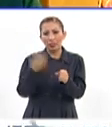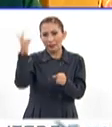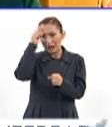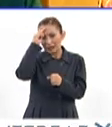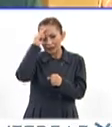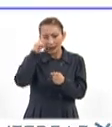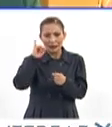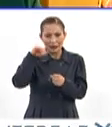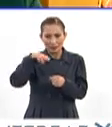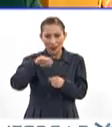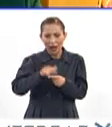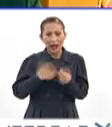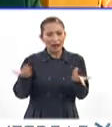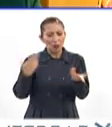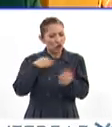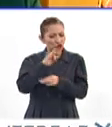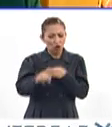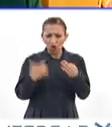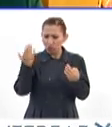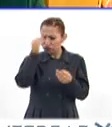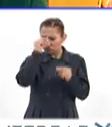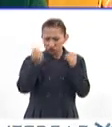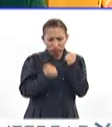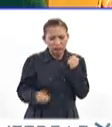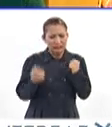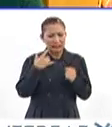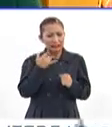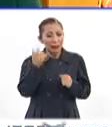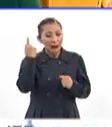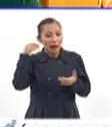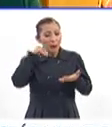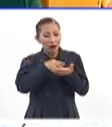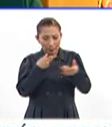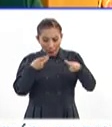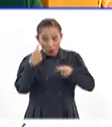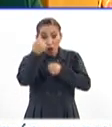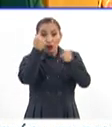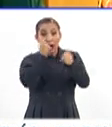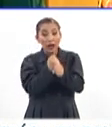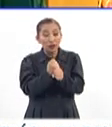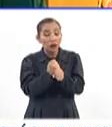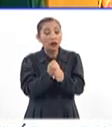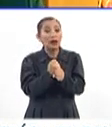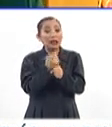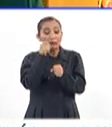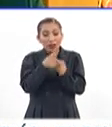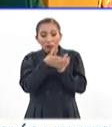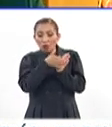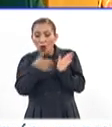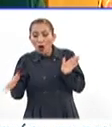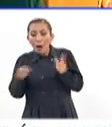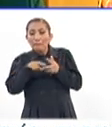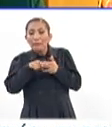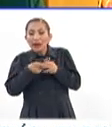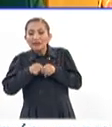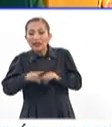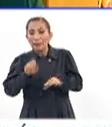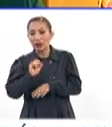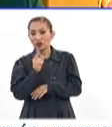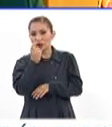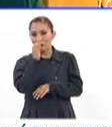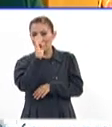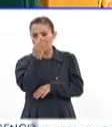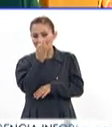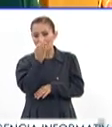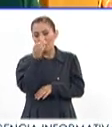Bellas Artes. Estamos poniendo ahí todo el talento, toda la energía para establecer un plan anual y esto se detonará el día 21